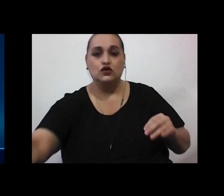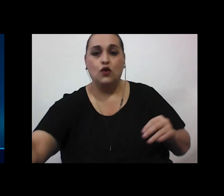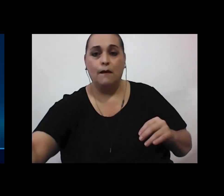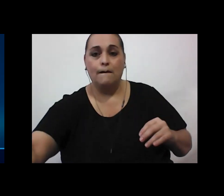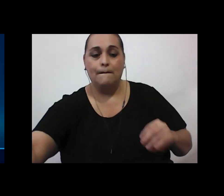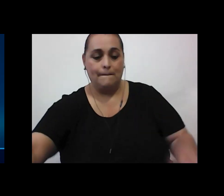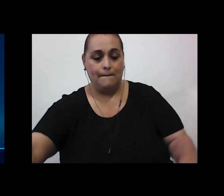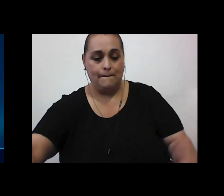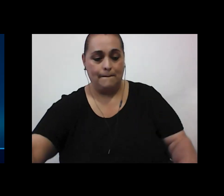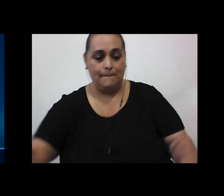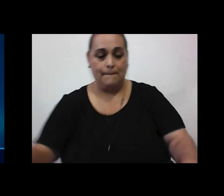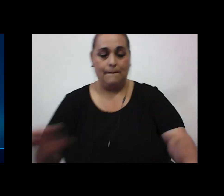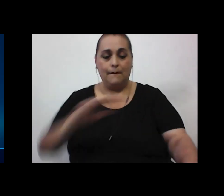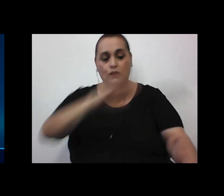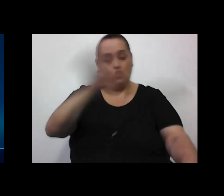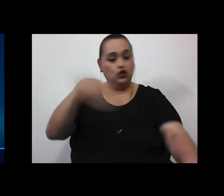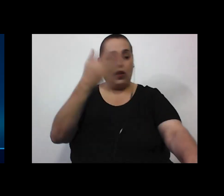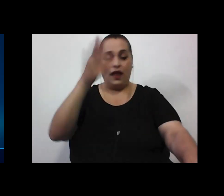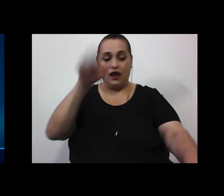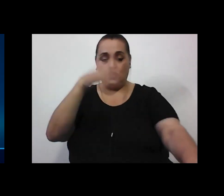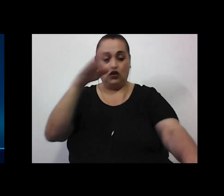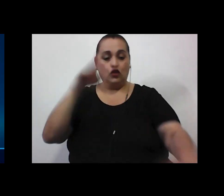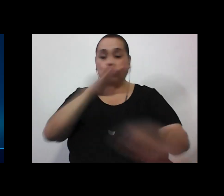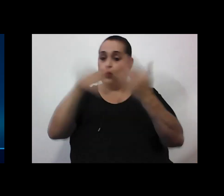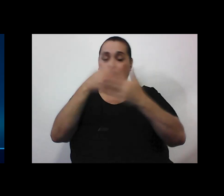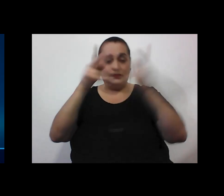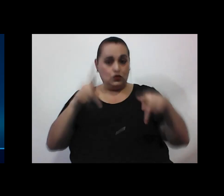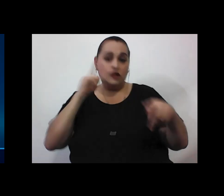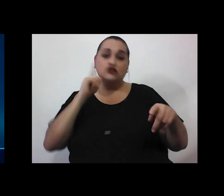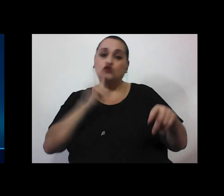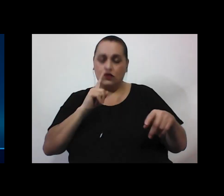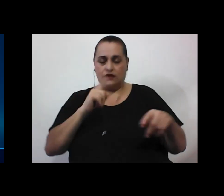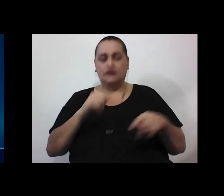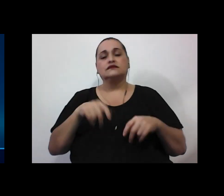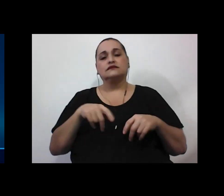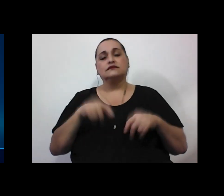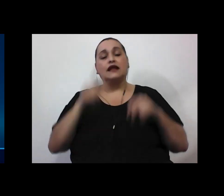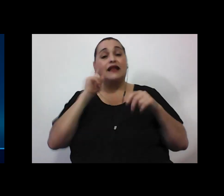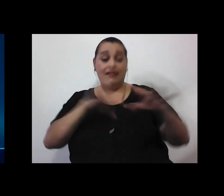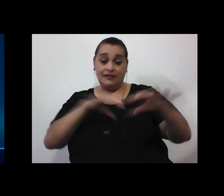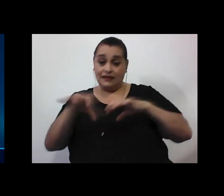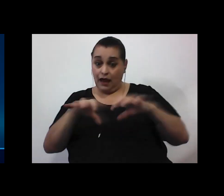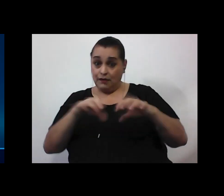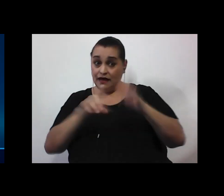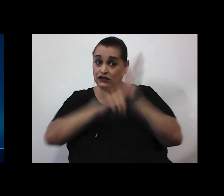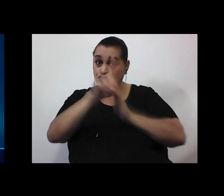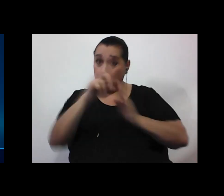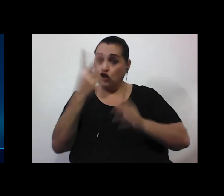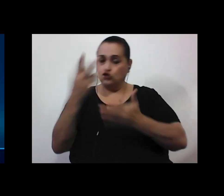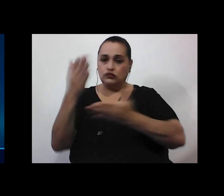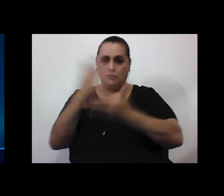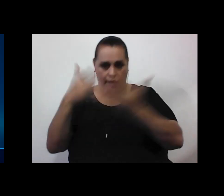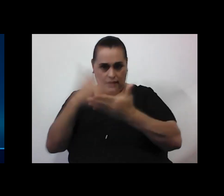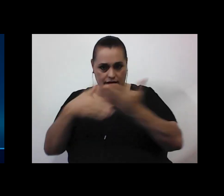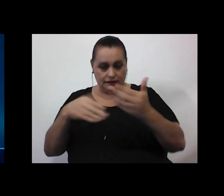personas sordas o con discapacidad auditiva. La dinámica a desarrollar se divide en dos partes. En la